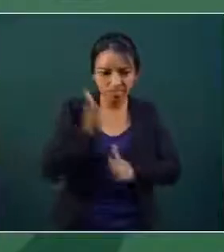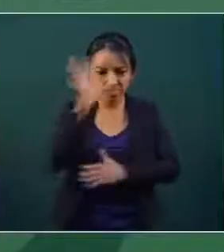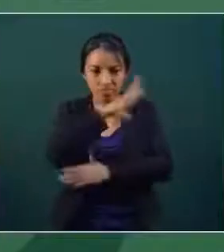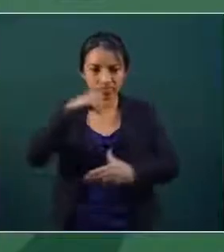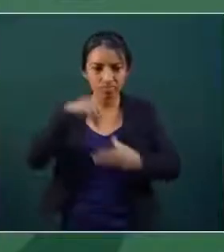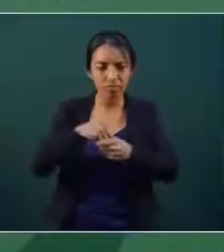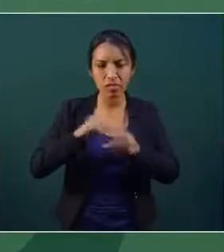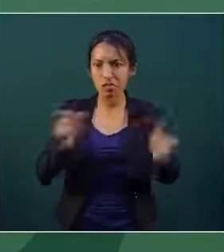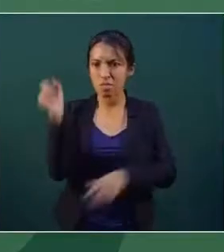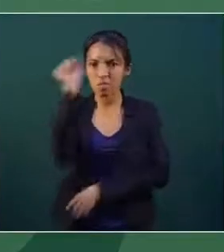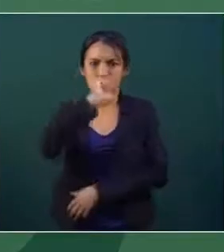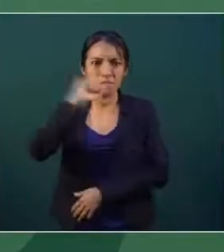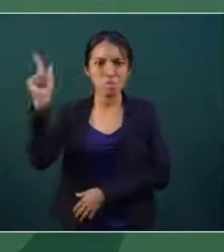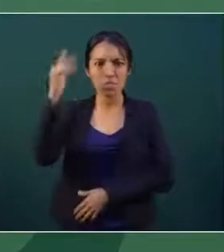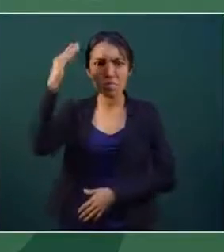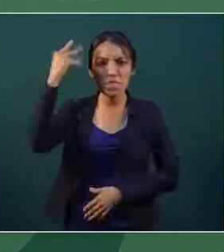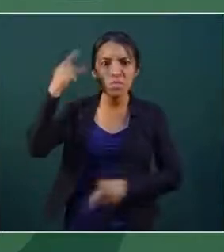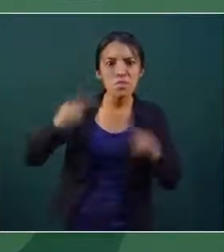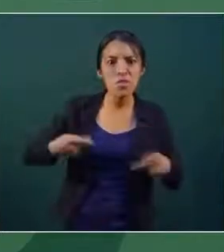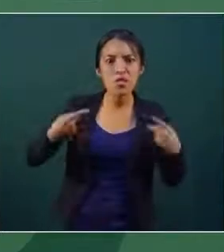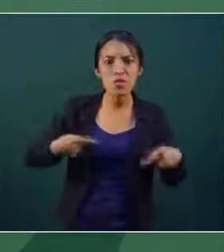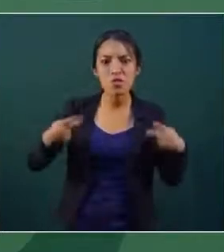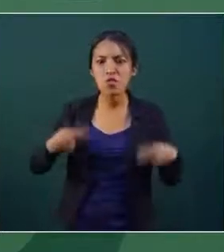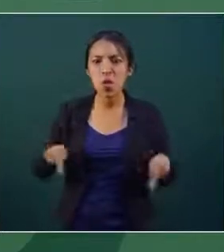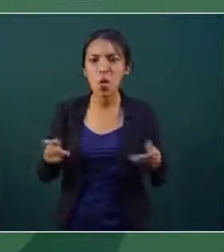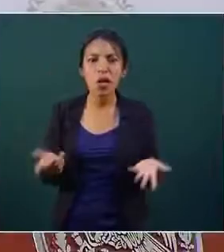formados, profesionales,